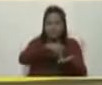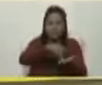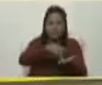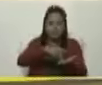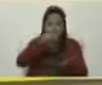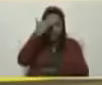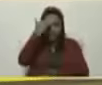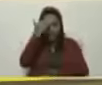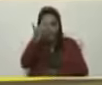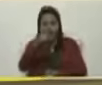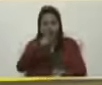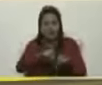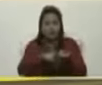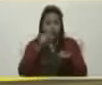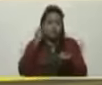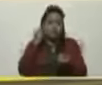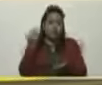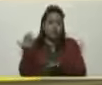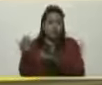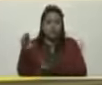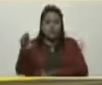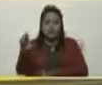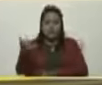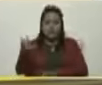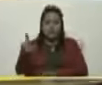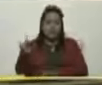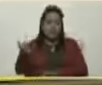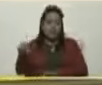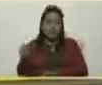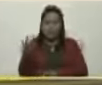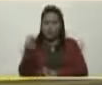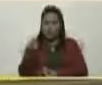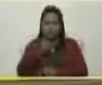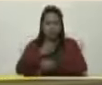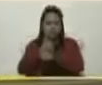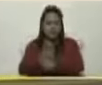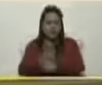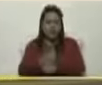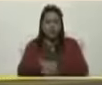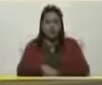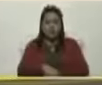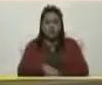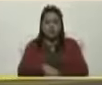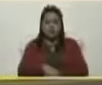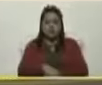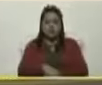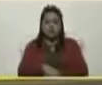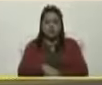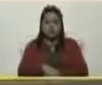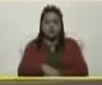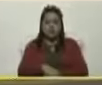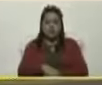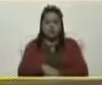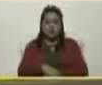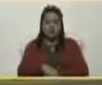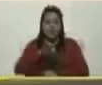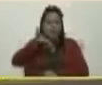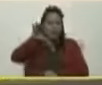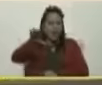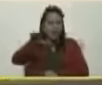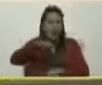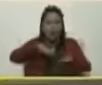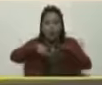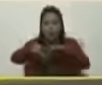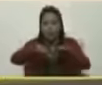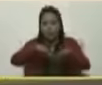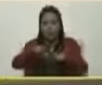la primera combatiente con mucho cariño de su estado Cojedes también, cojedeña, paisana.